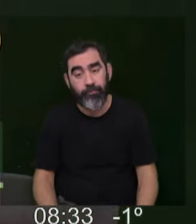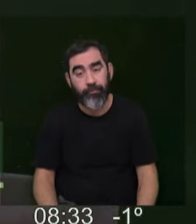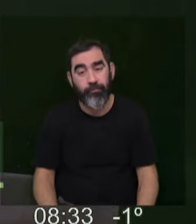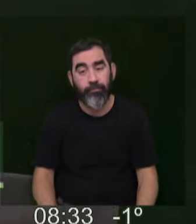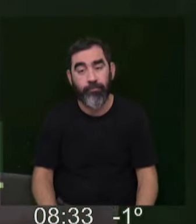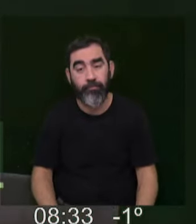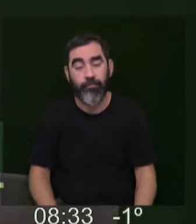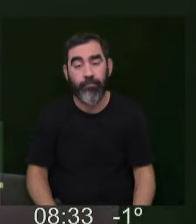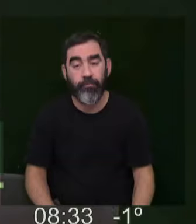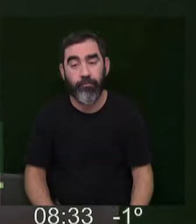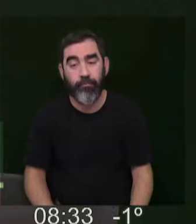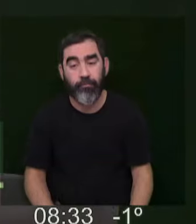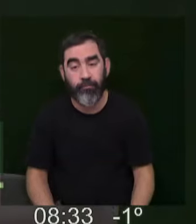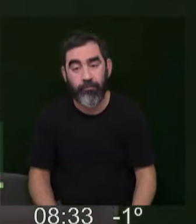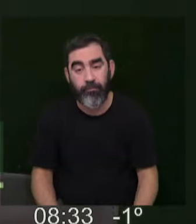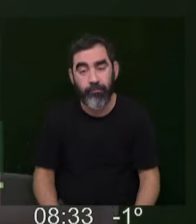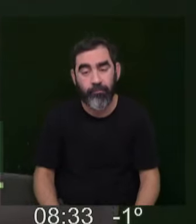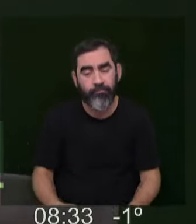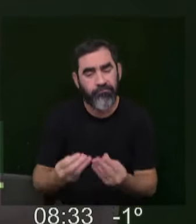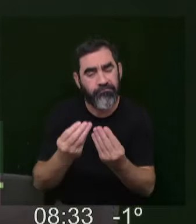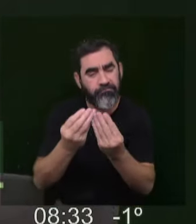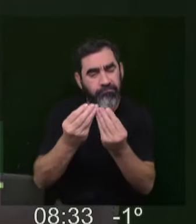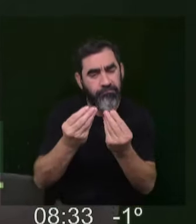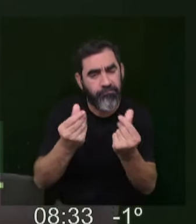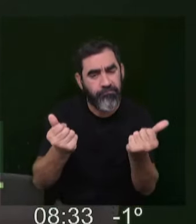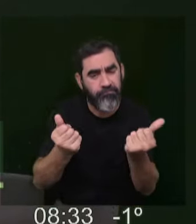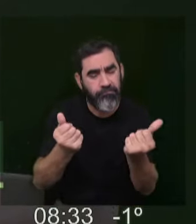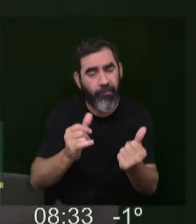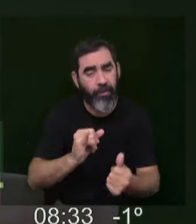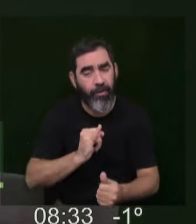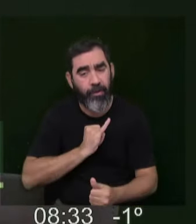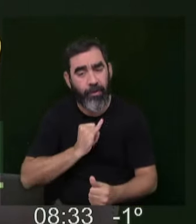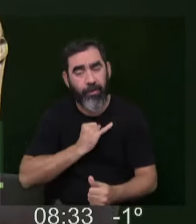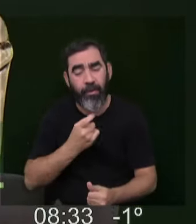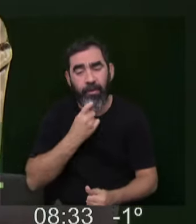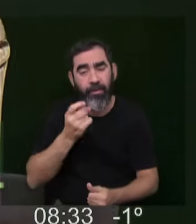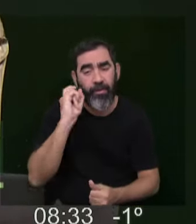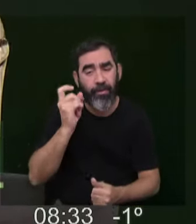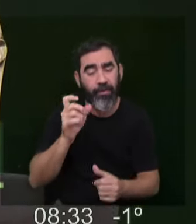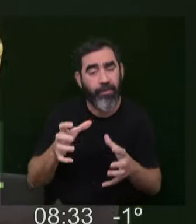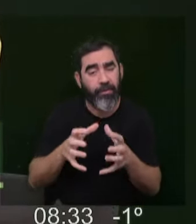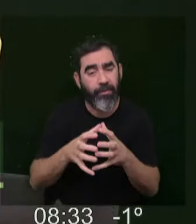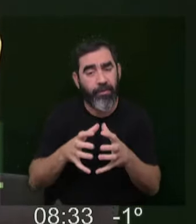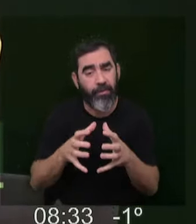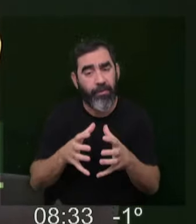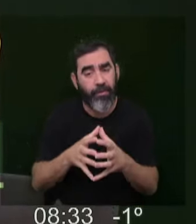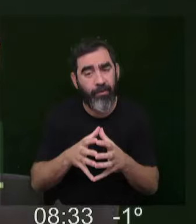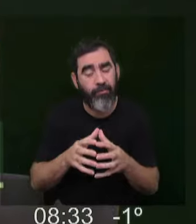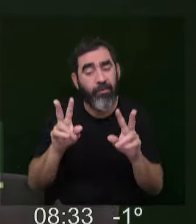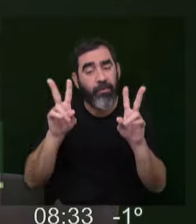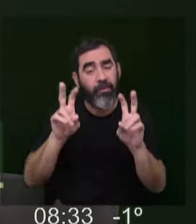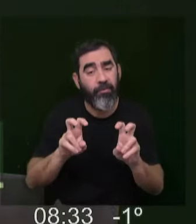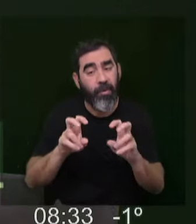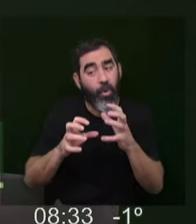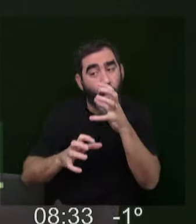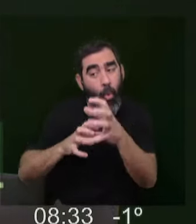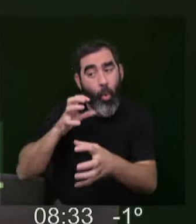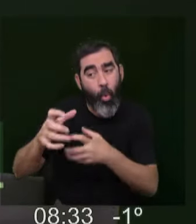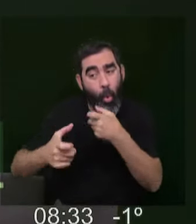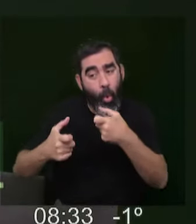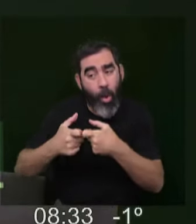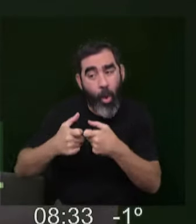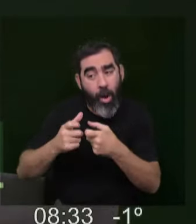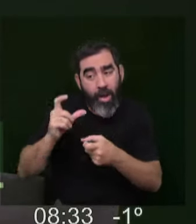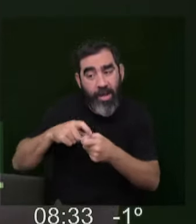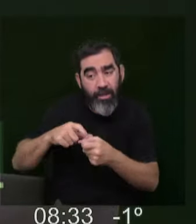vinieron acá colorados, de que se desdibuje o pierda identidad el Partido Colorado en esa cuestión de la coalición, siendo